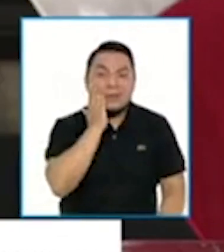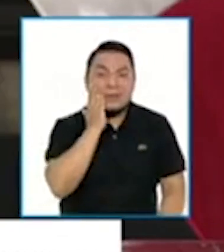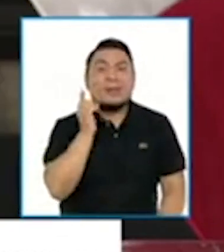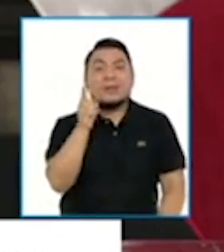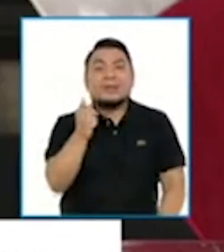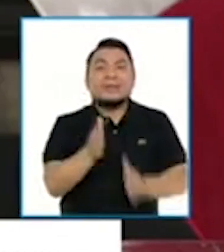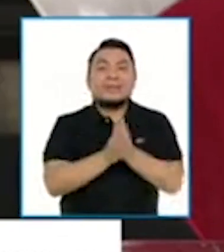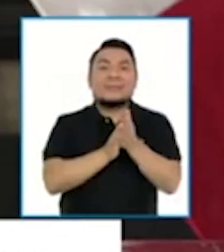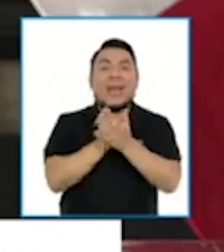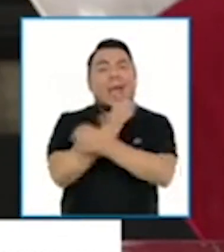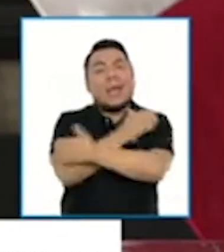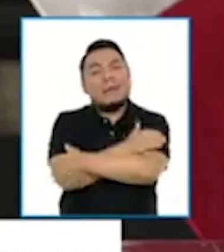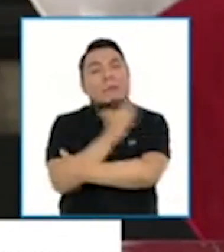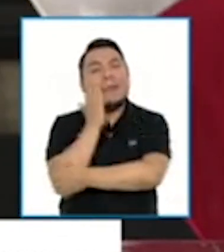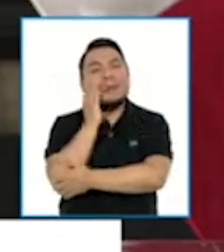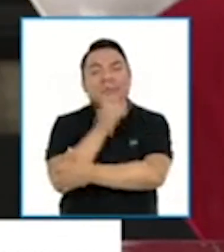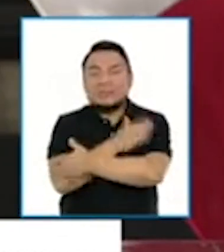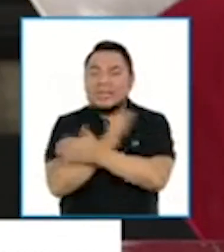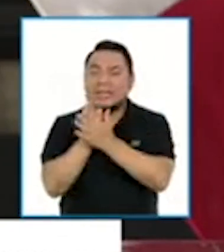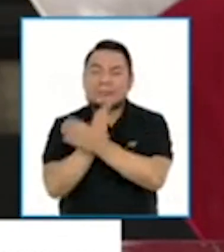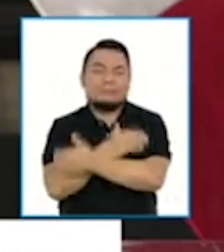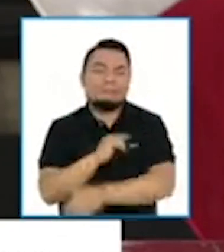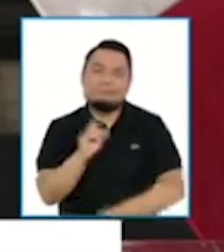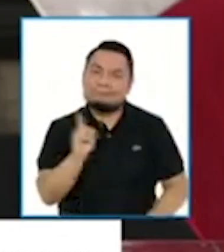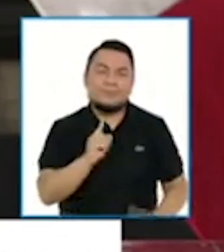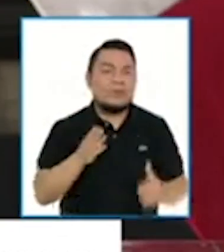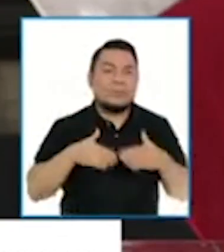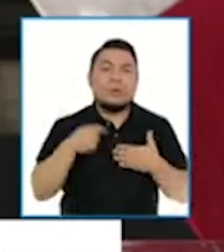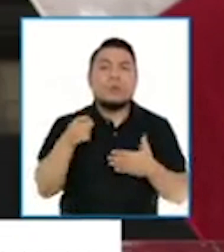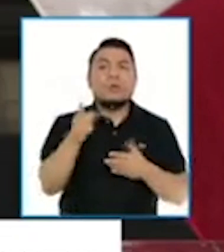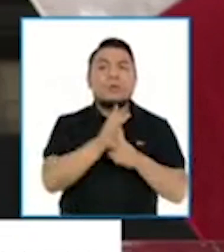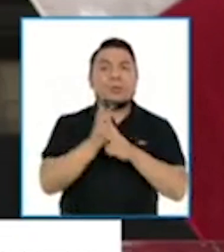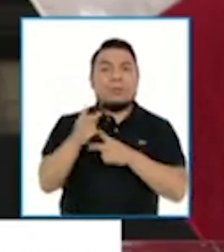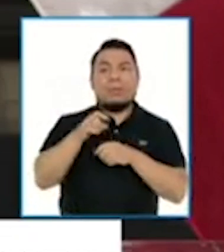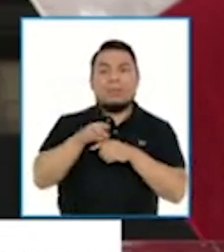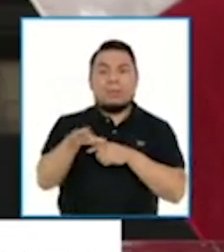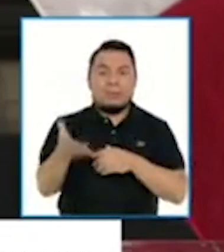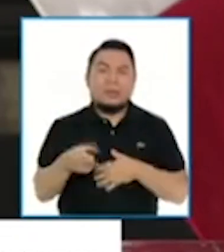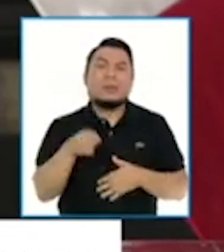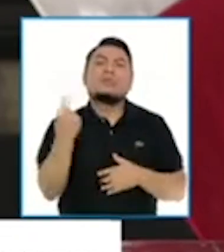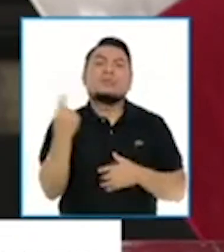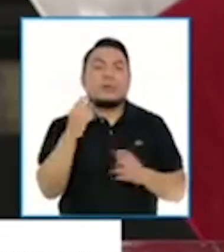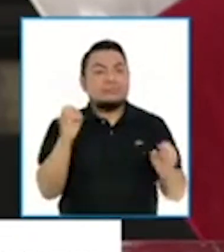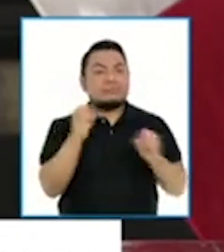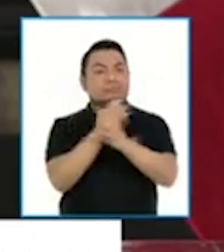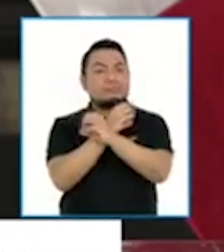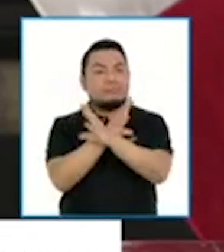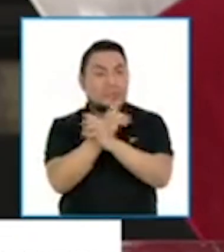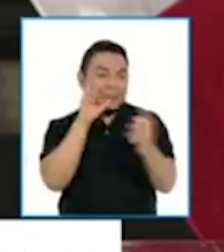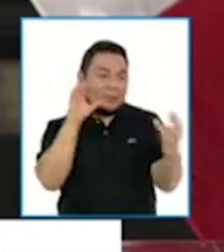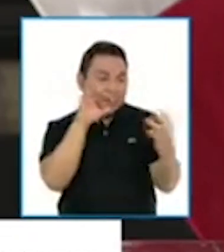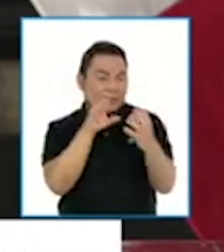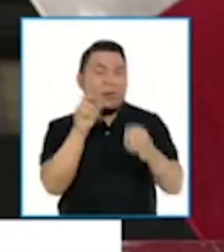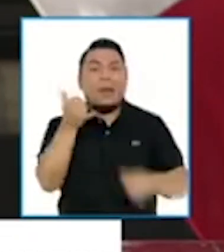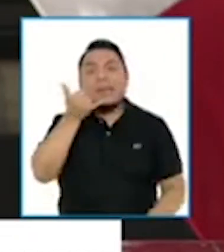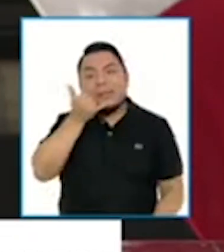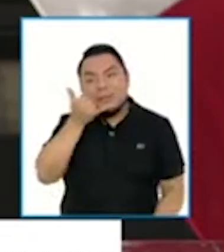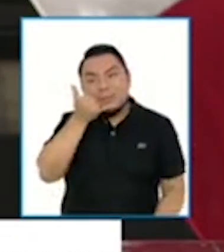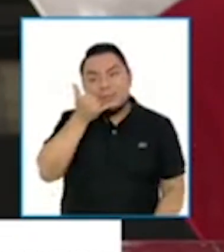de abrazarla ese día, pero hagámoslo con un abrazo creativo, con un abrazo virtual, con una llamada de teléfono.